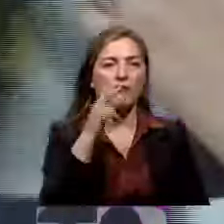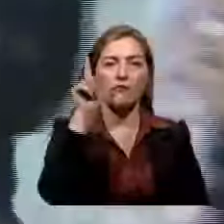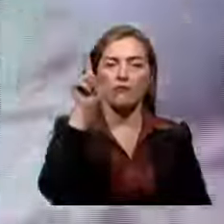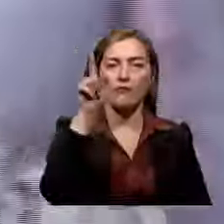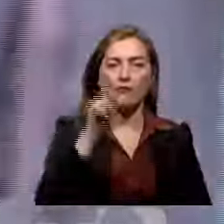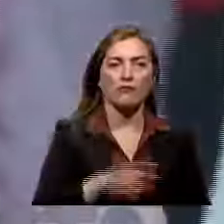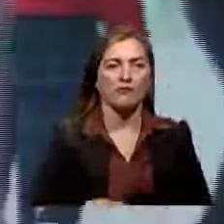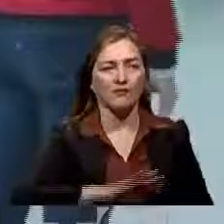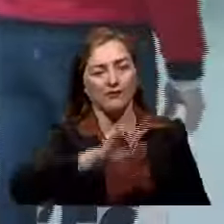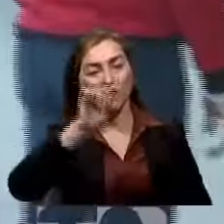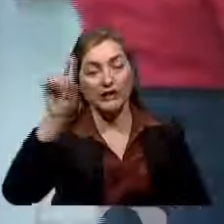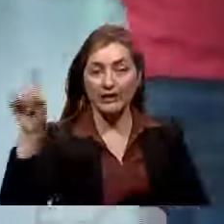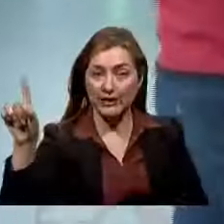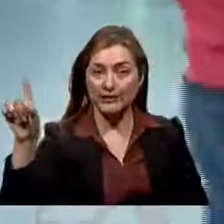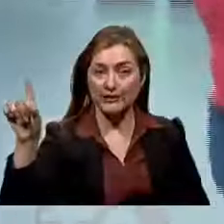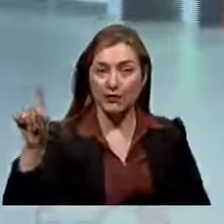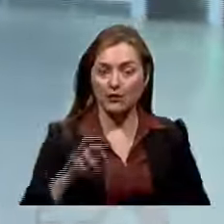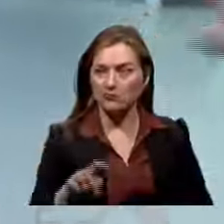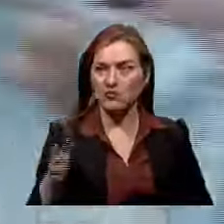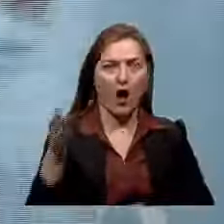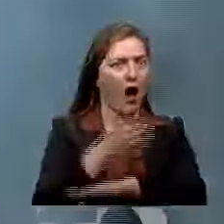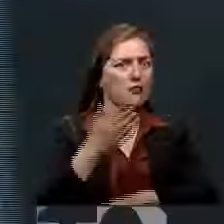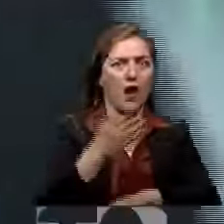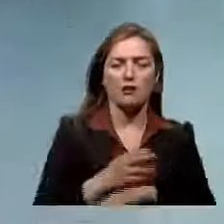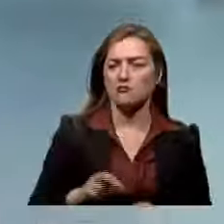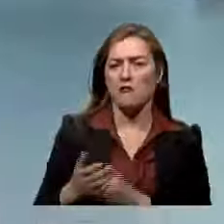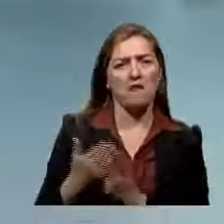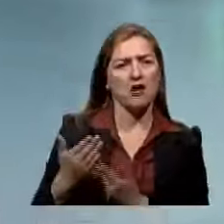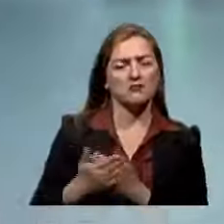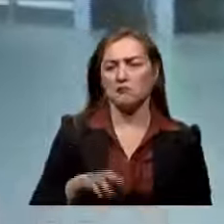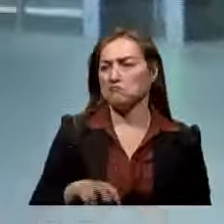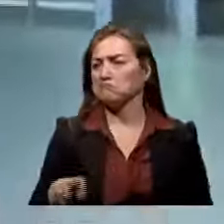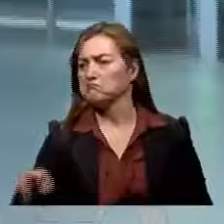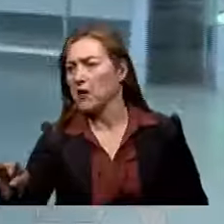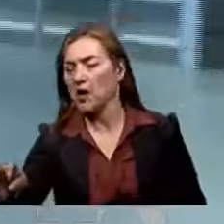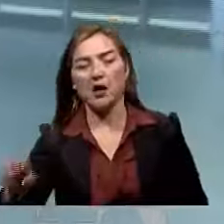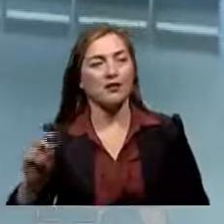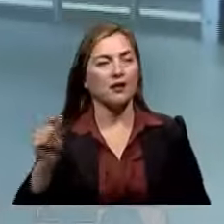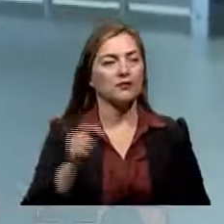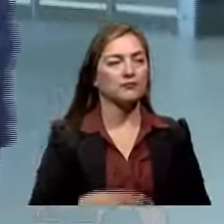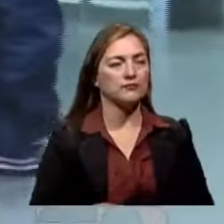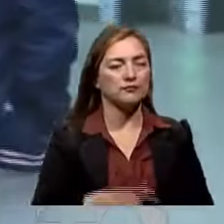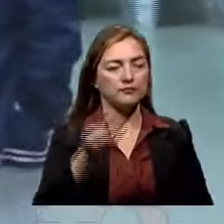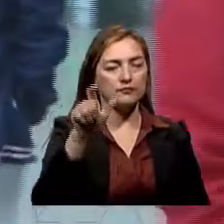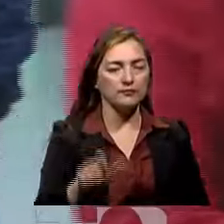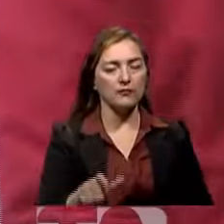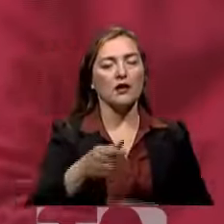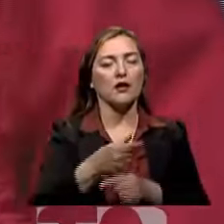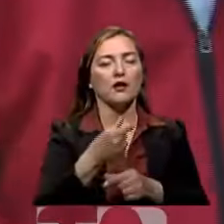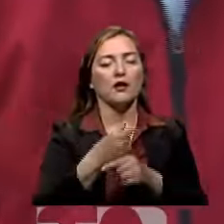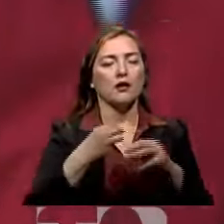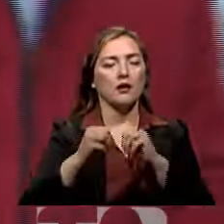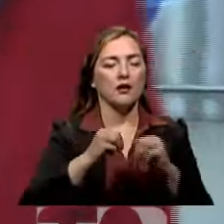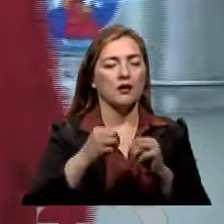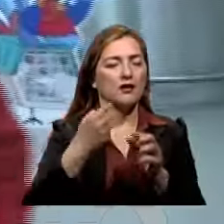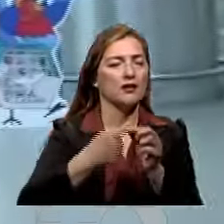a la derecha y pueden llegar mucho más fácil y rápido. Estamos a esta hora con Juan Carlos Parra, gerente del Metro de